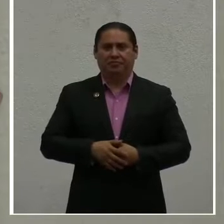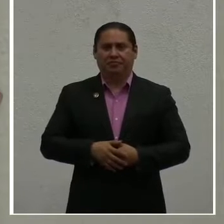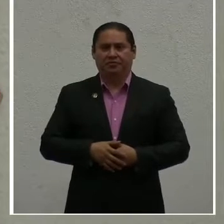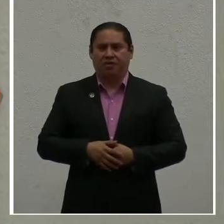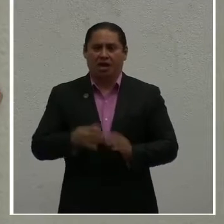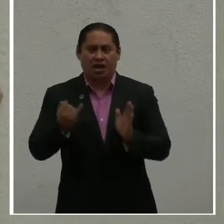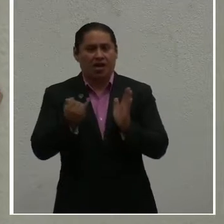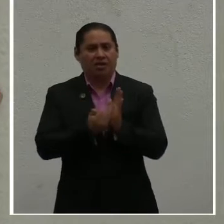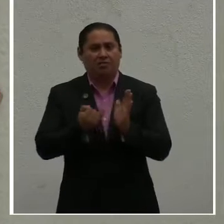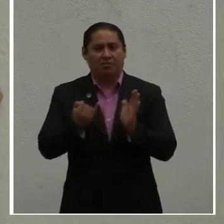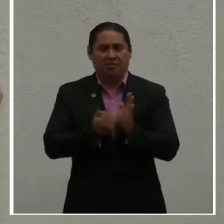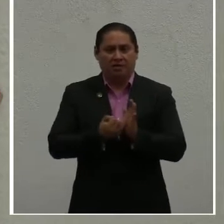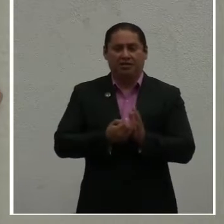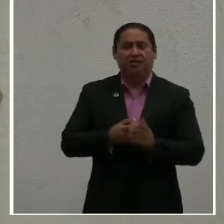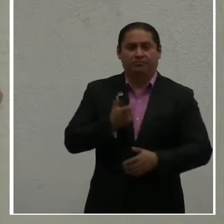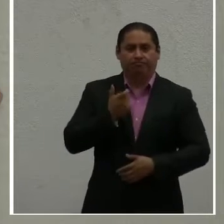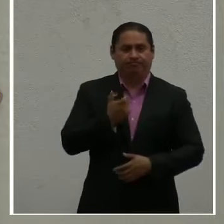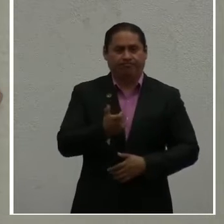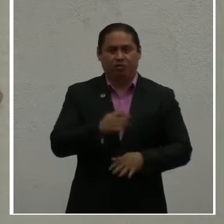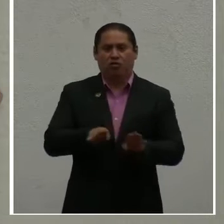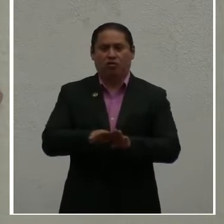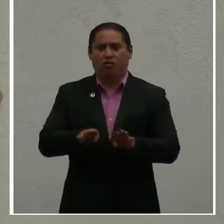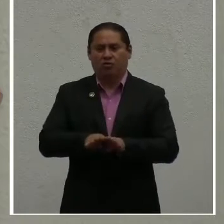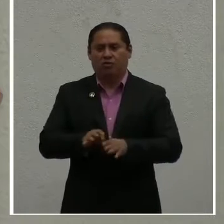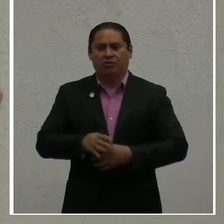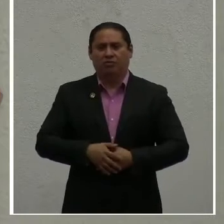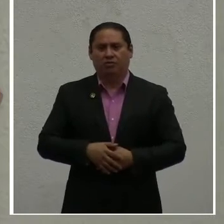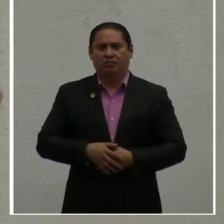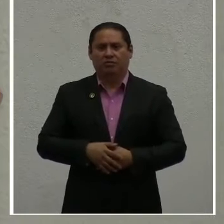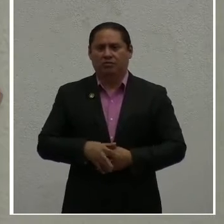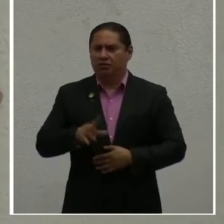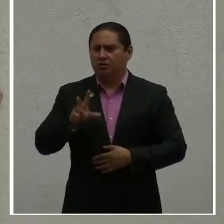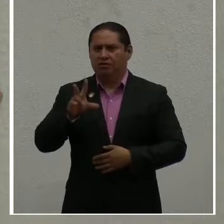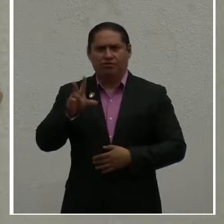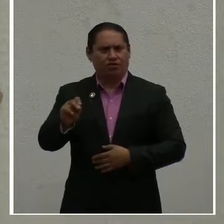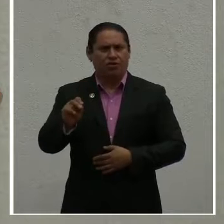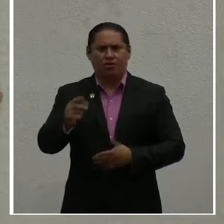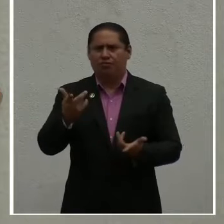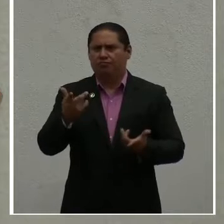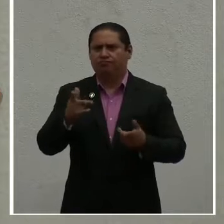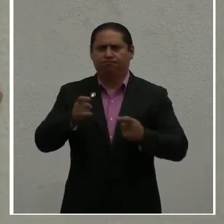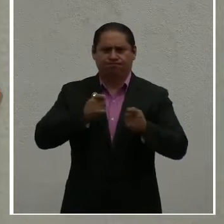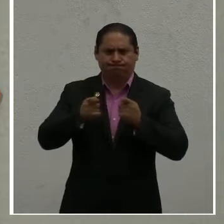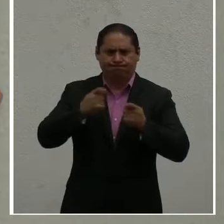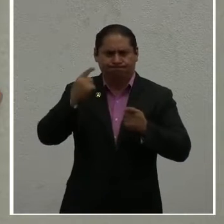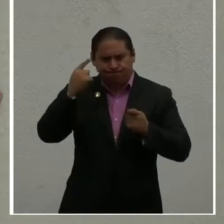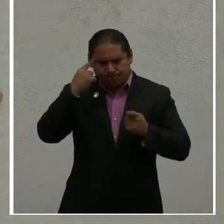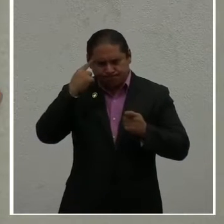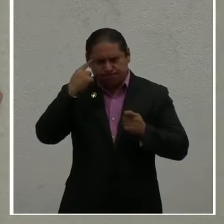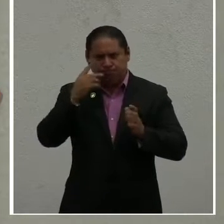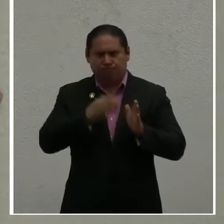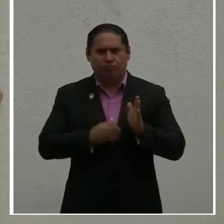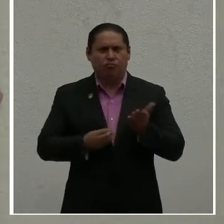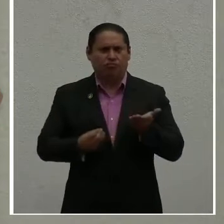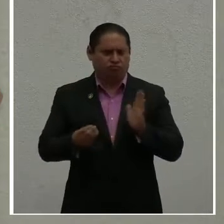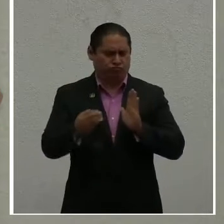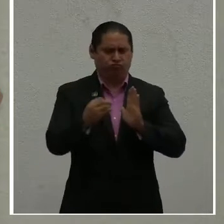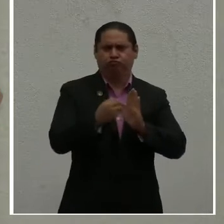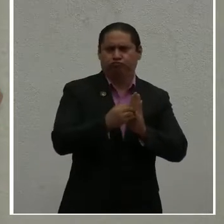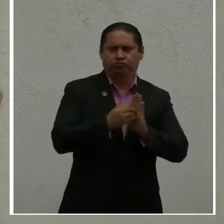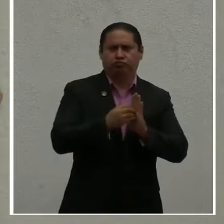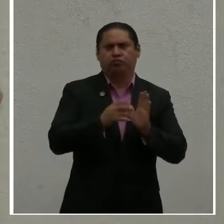impuesto y sus finalidades. No es tarea fácil diseñar una contribución local, porque queda a